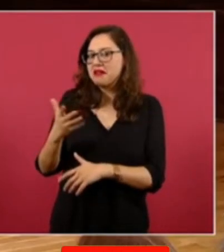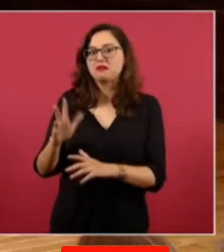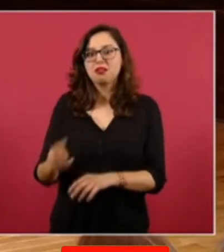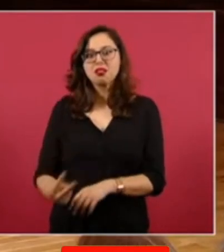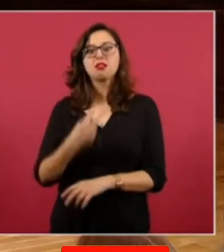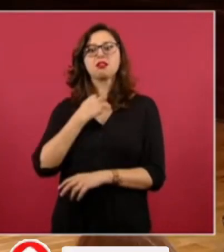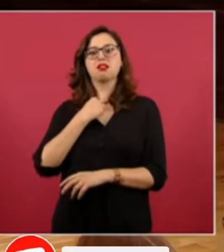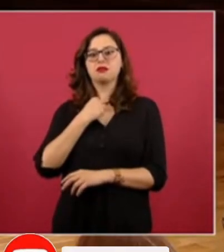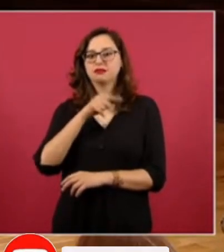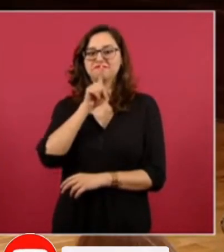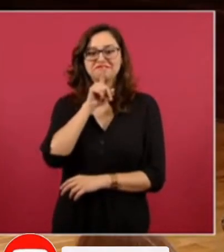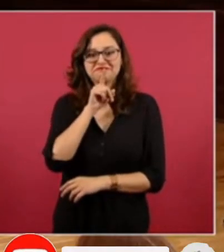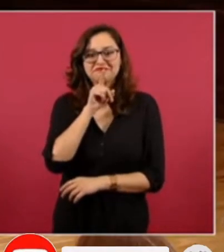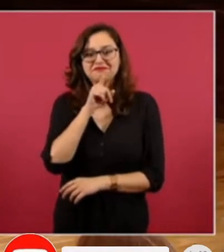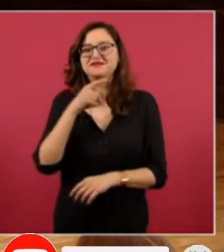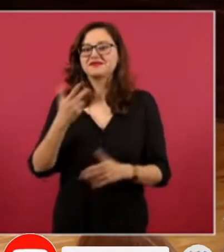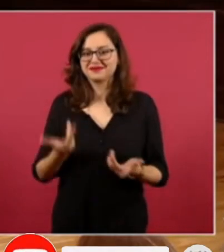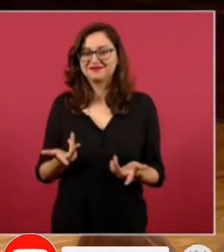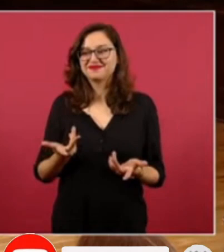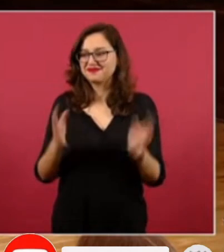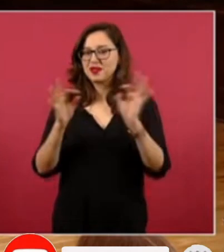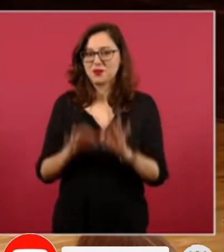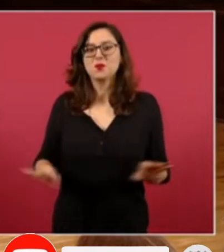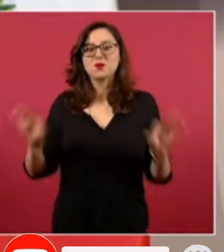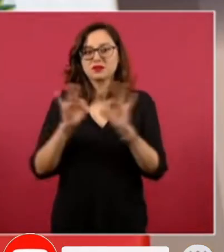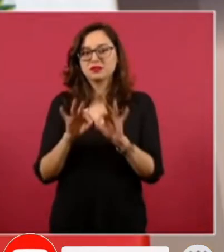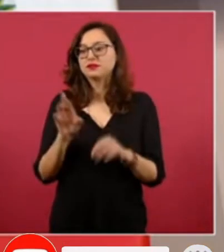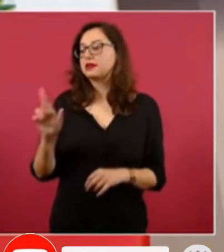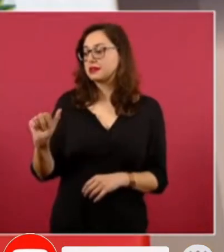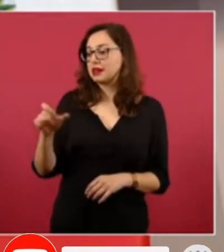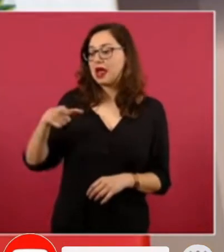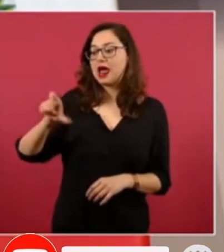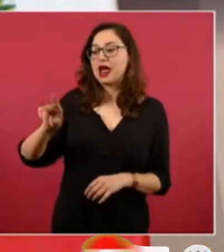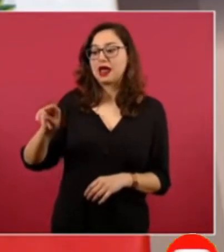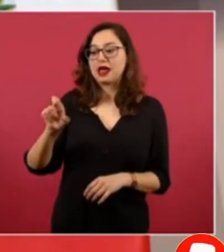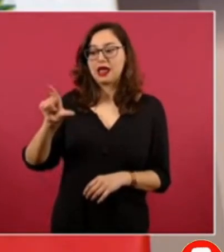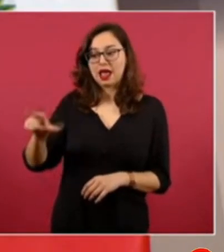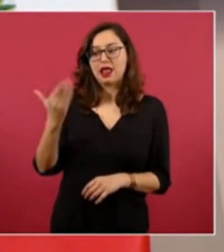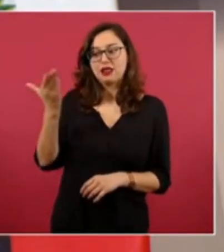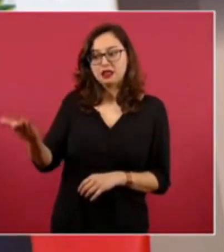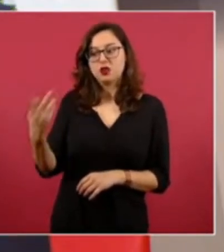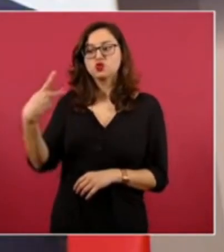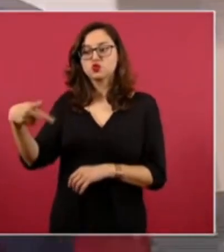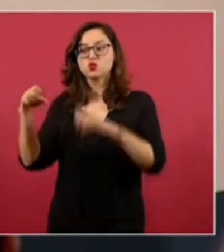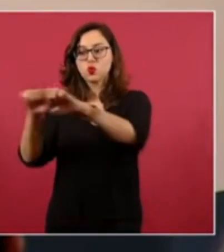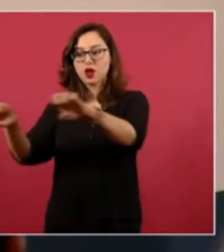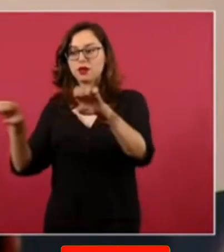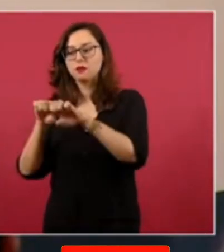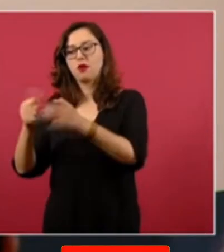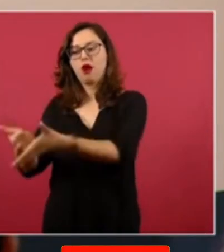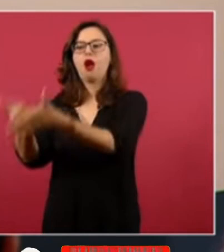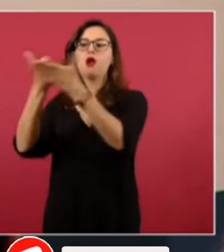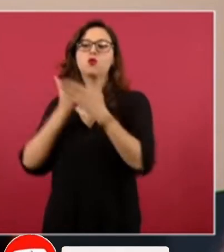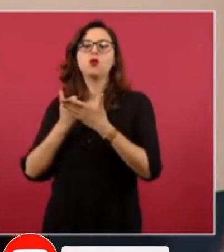es muy importante. O sea, que Raquel y su equipo me ayudan, ¿no?, a aligerar la